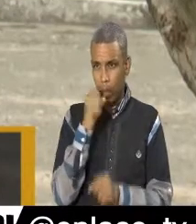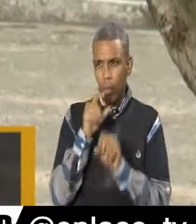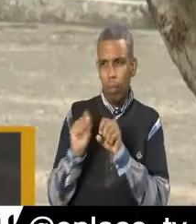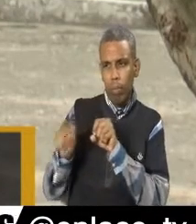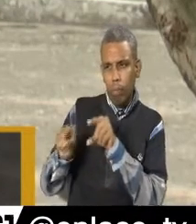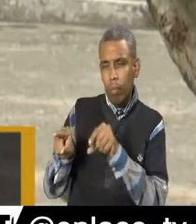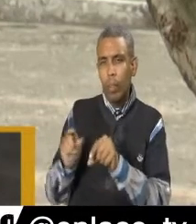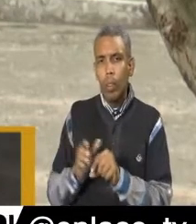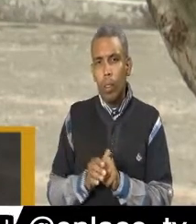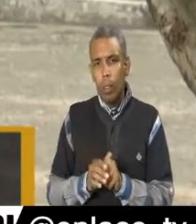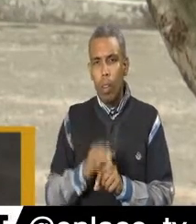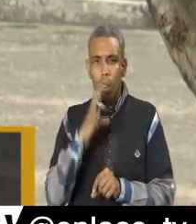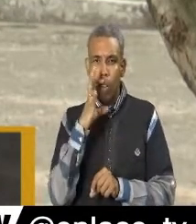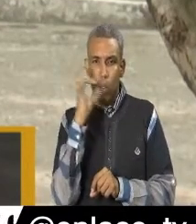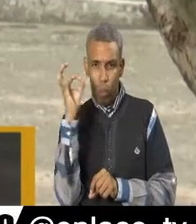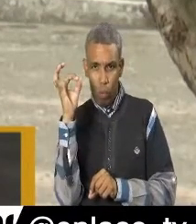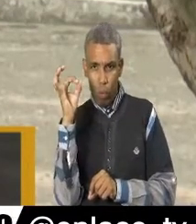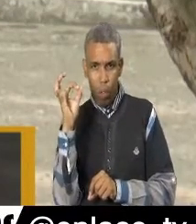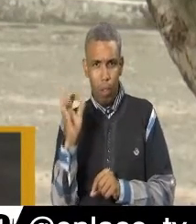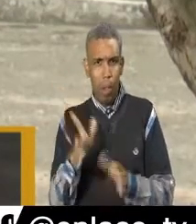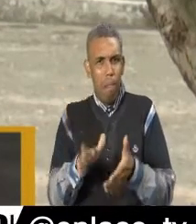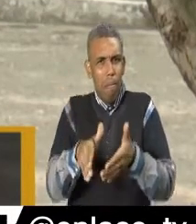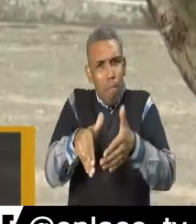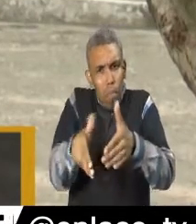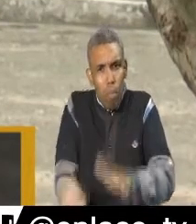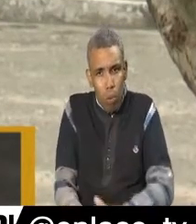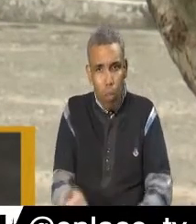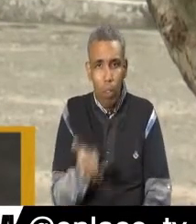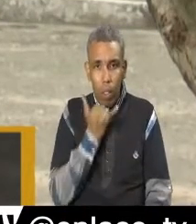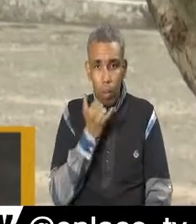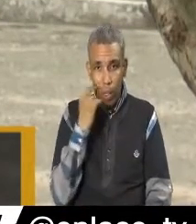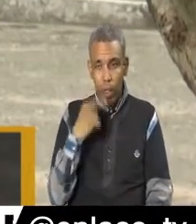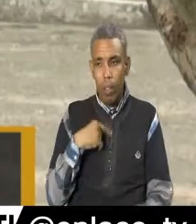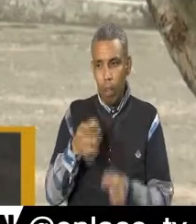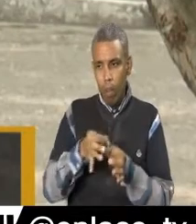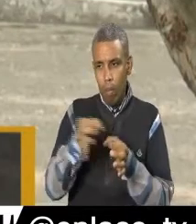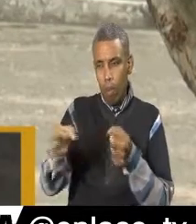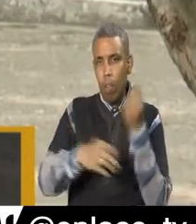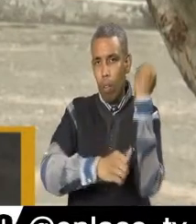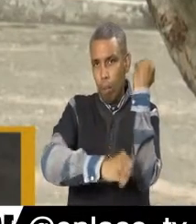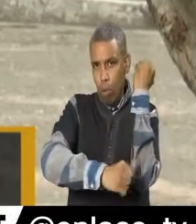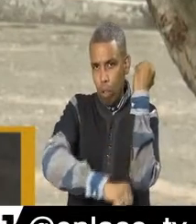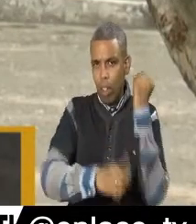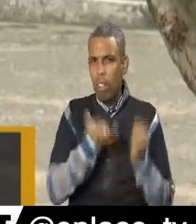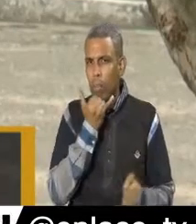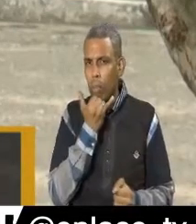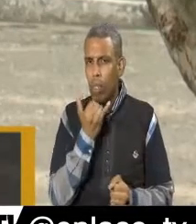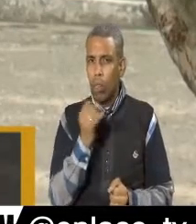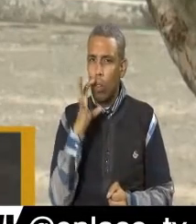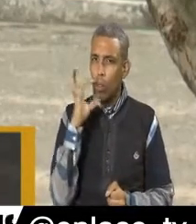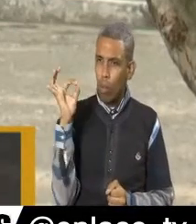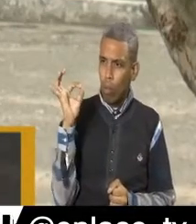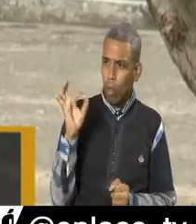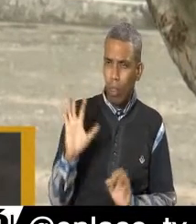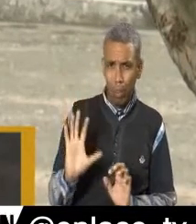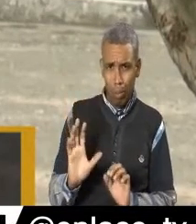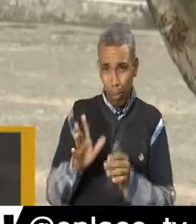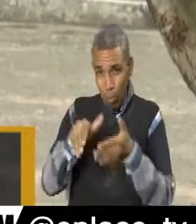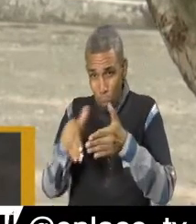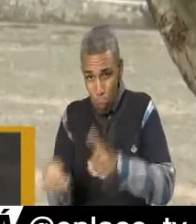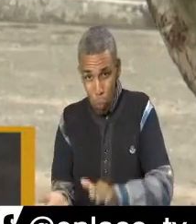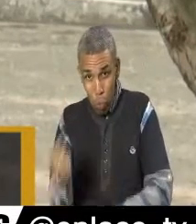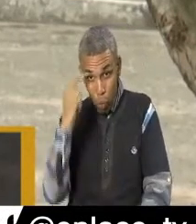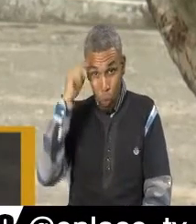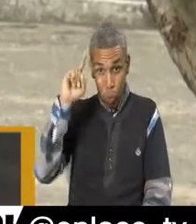hecho en el que un hombre apareció muerto en la población de Puerto Boyacá. No se sabe sabe aún si fue homicidio o si